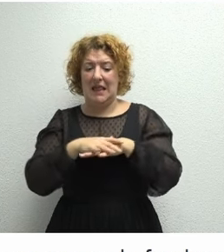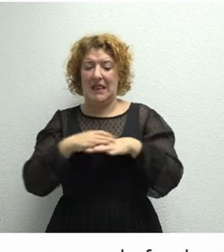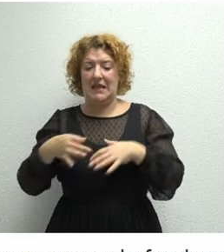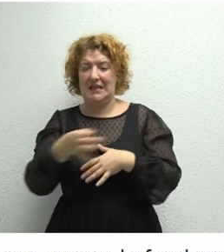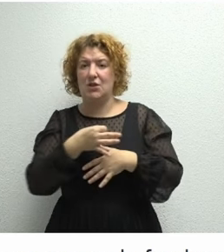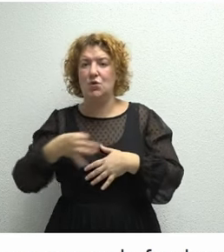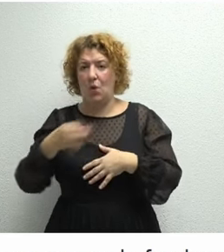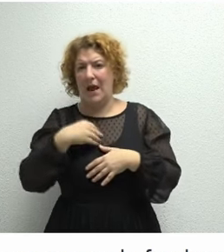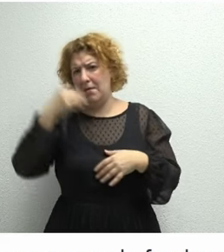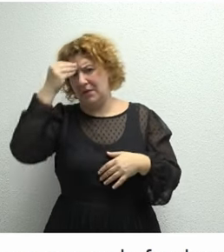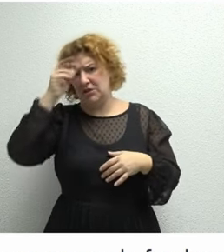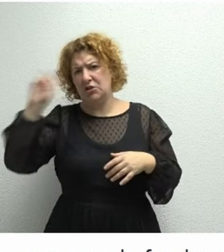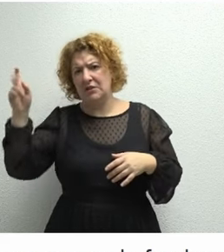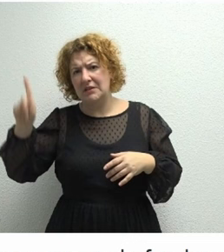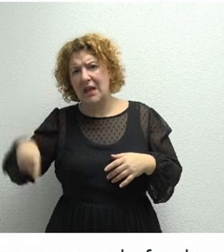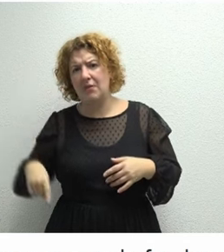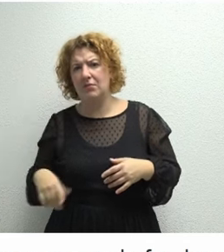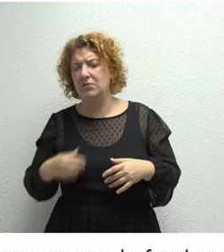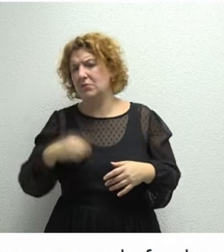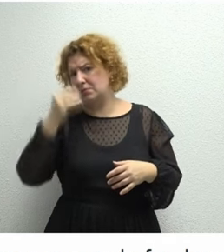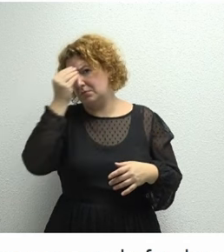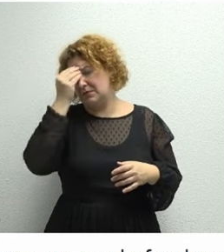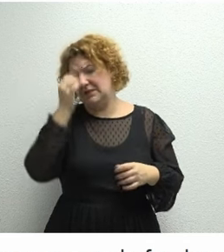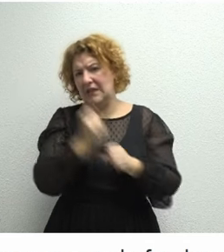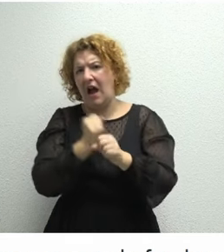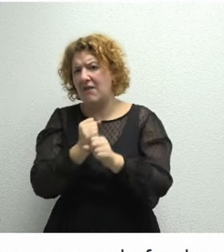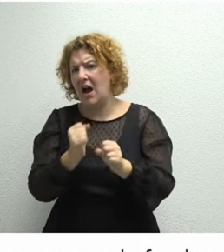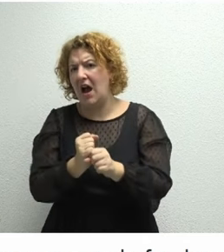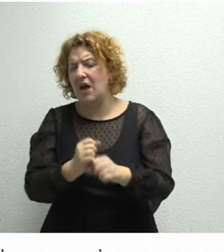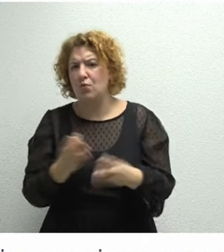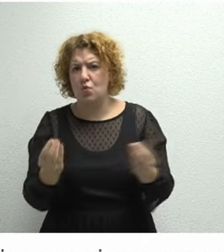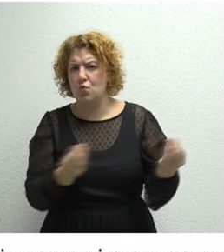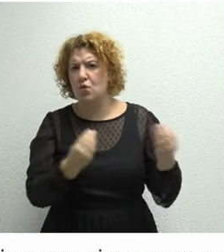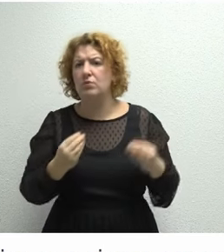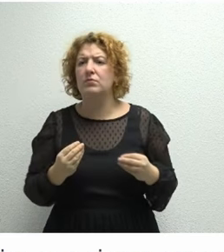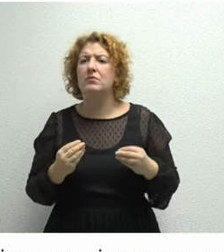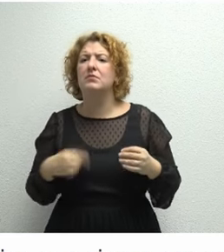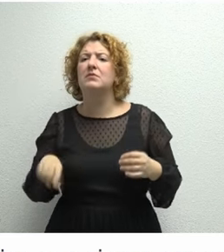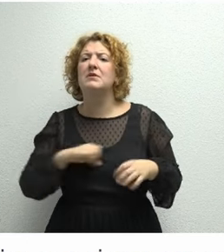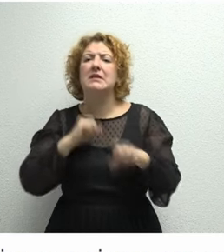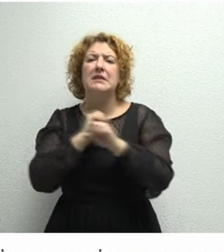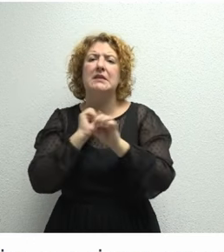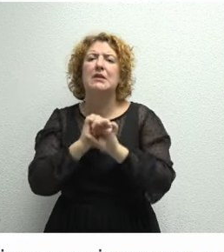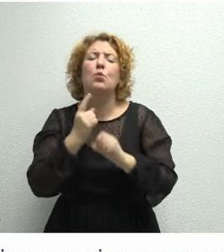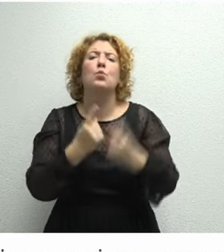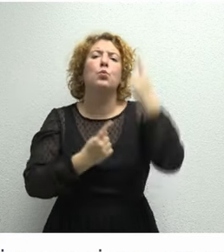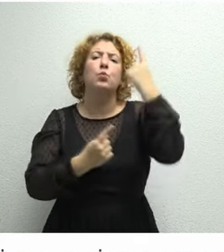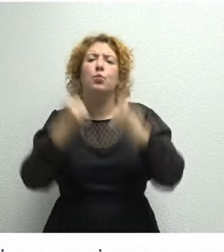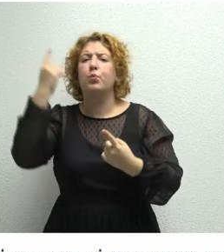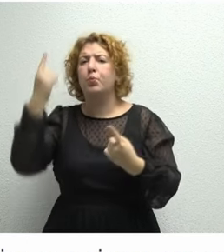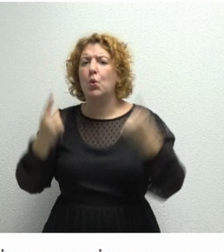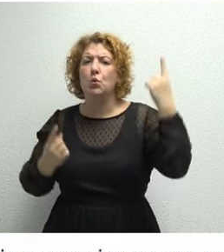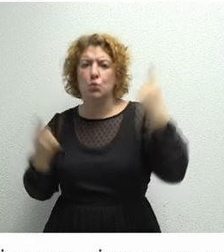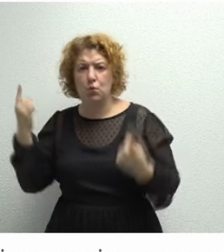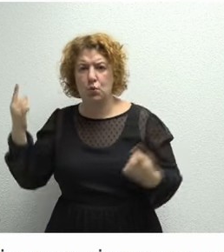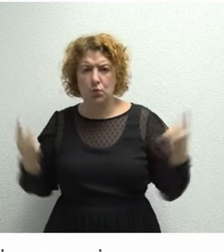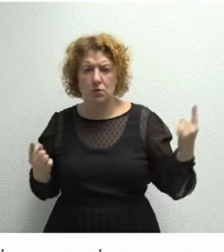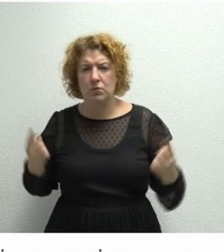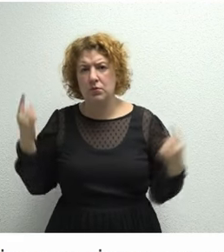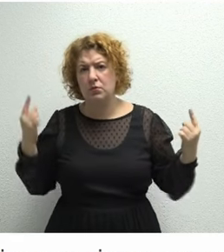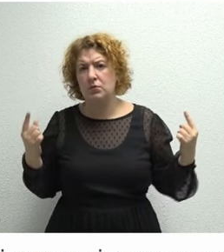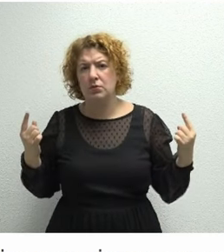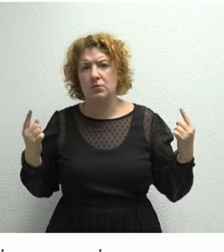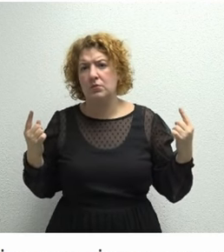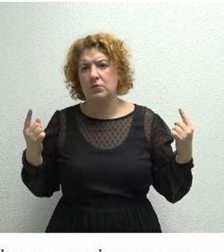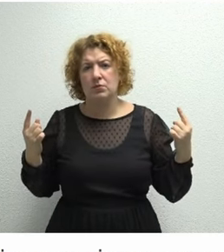resto también Yo creo que esa parte tenemos mucho que trabajar está muy centrado en la tarea tareas puntuales y cuesta mucho eh